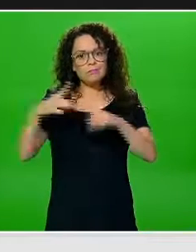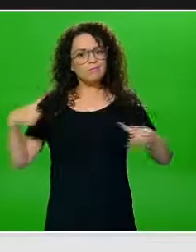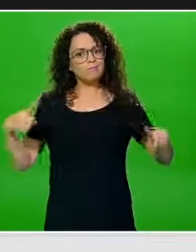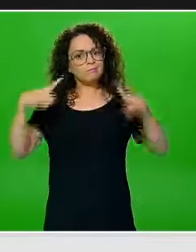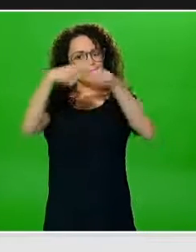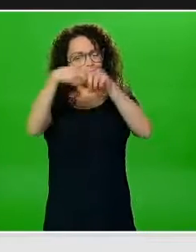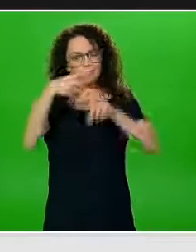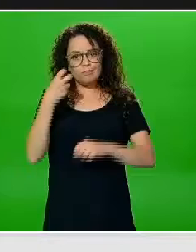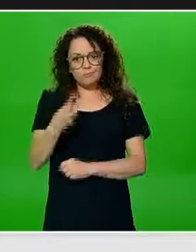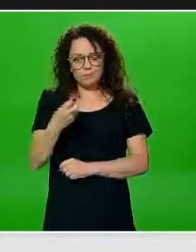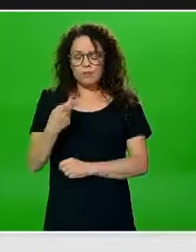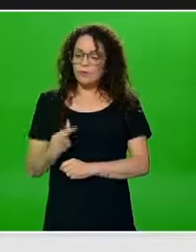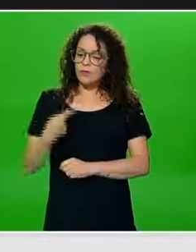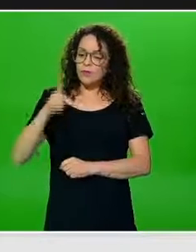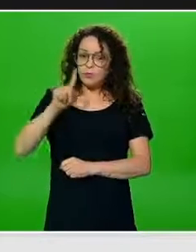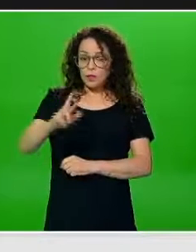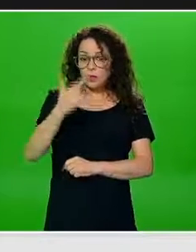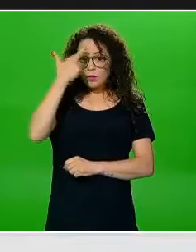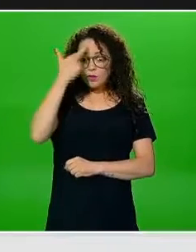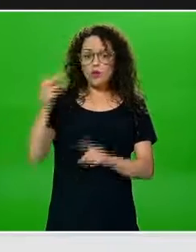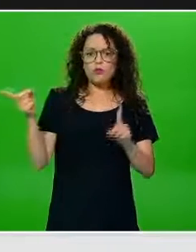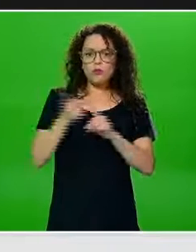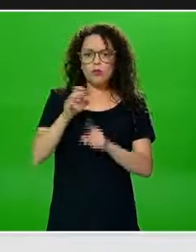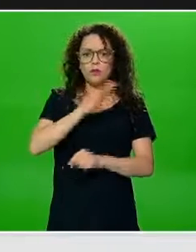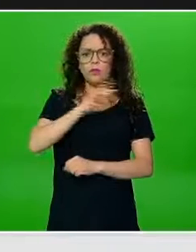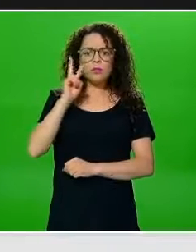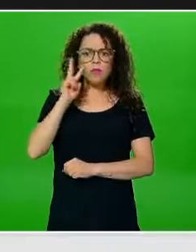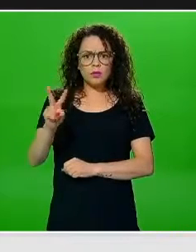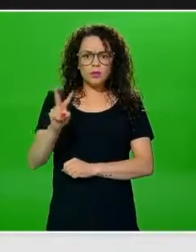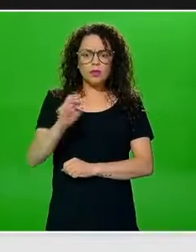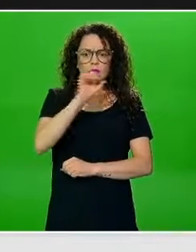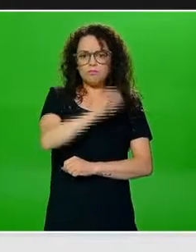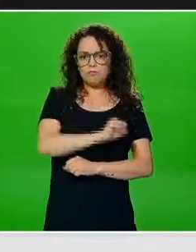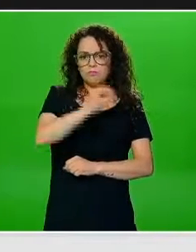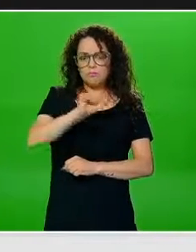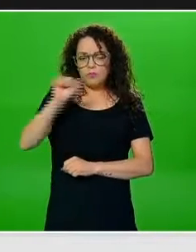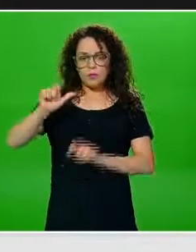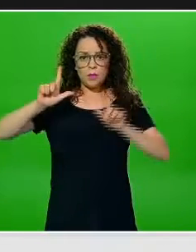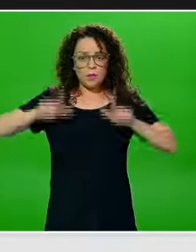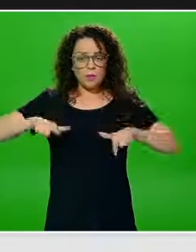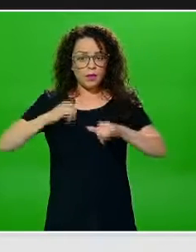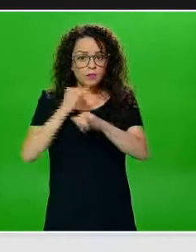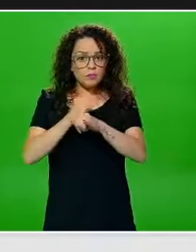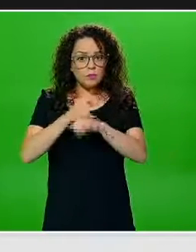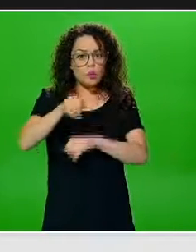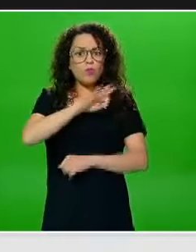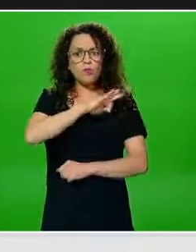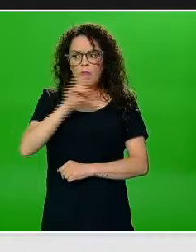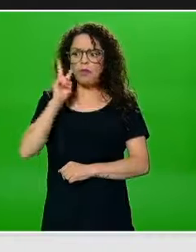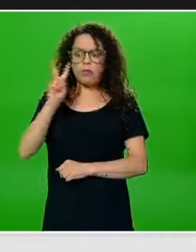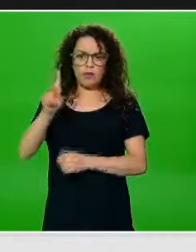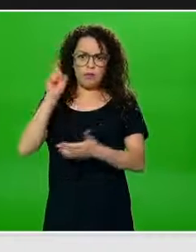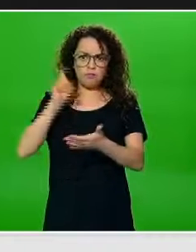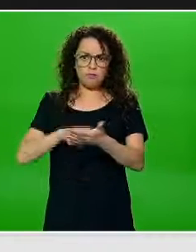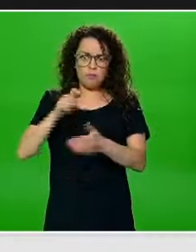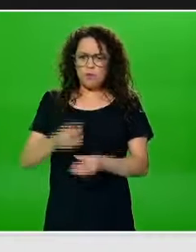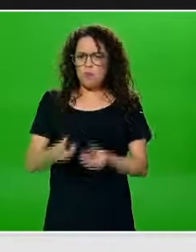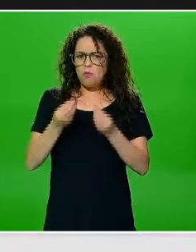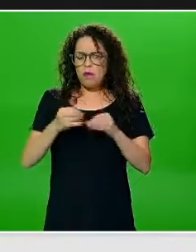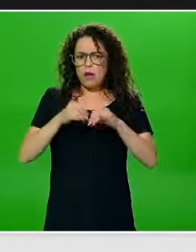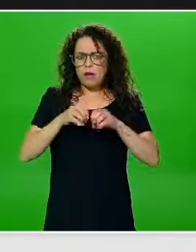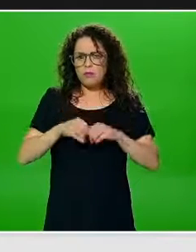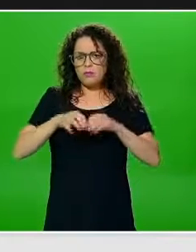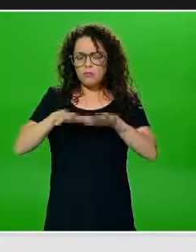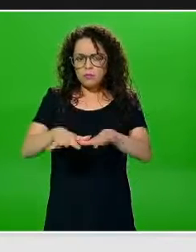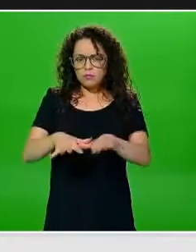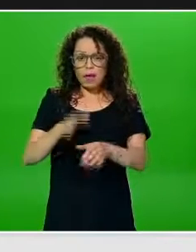hay que recordar que también en la página de la Secretaría de Salud ustedes pueden encontrar informes,